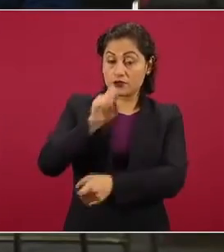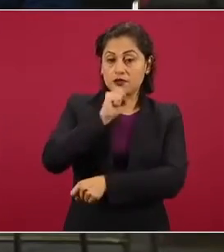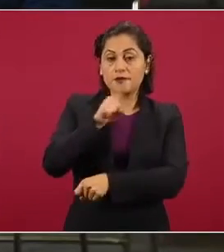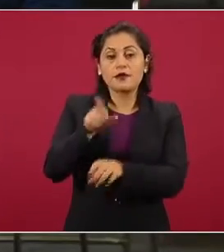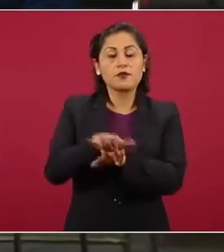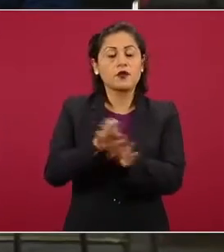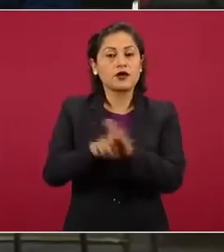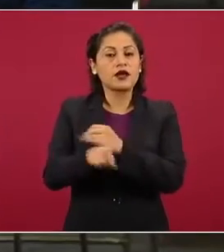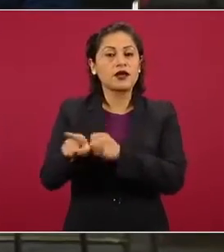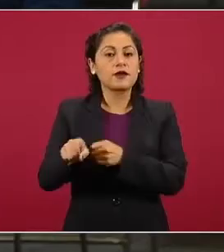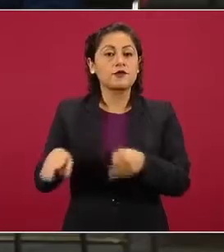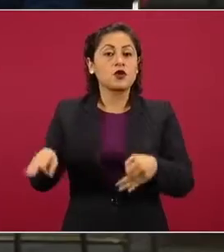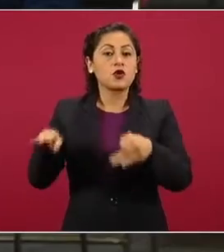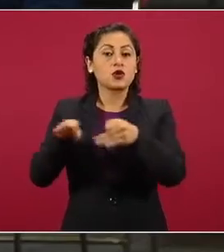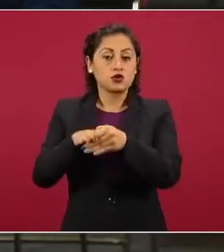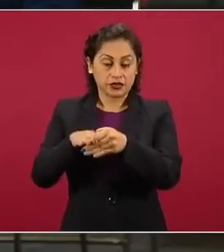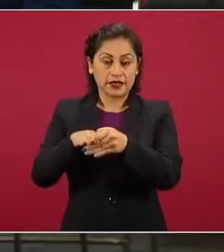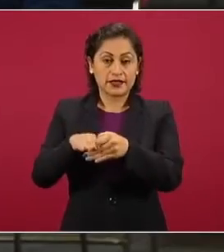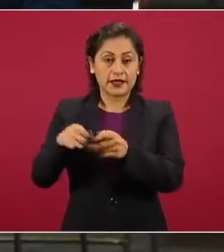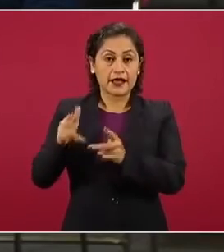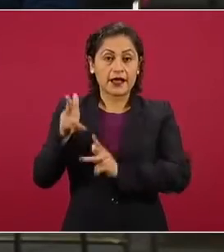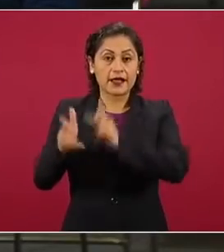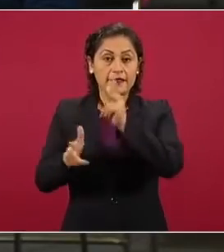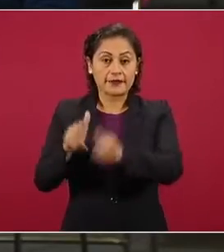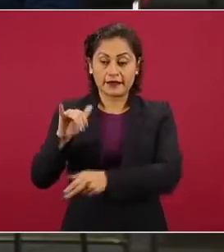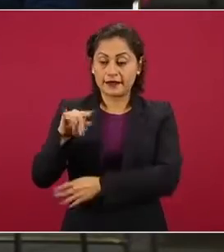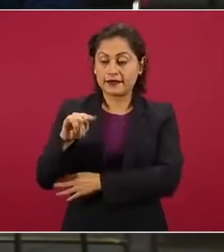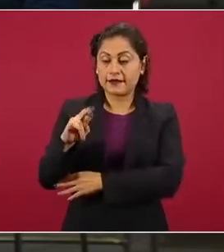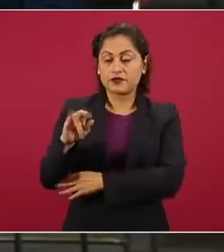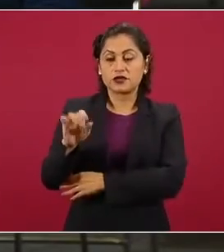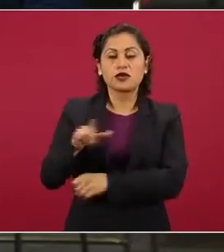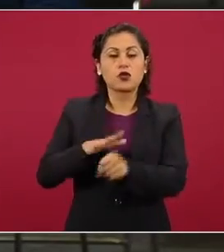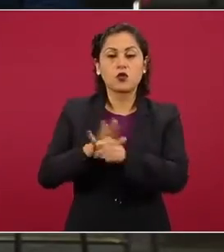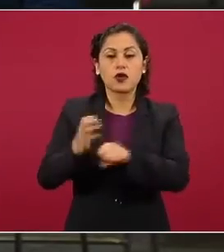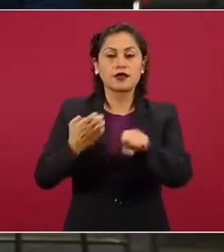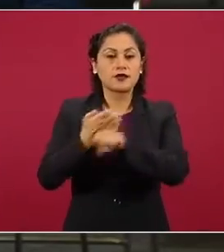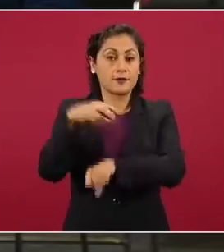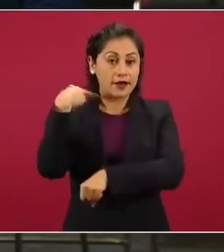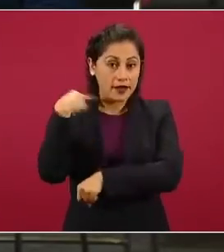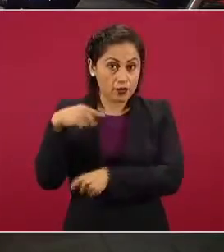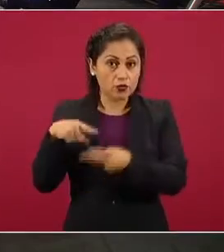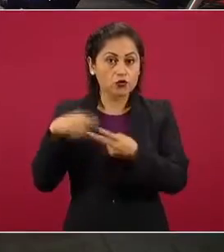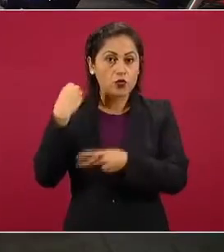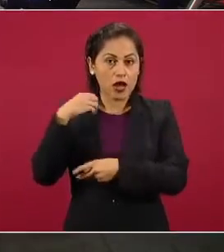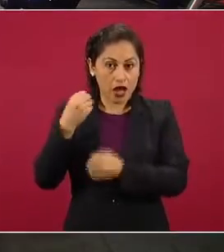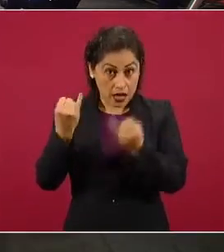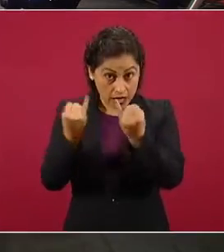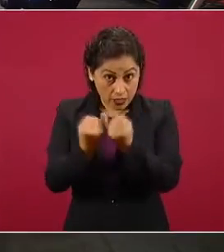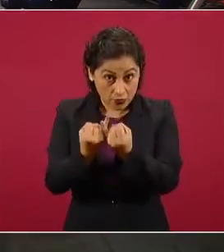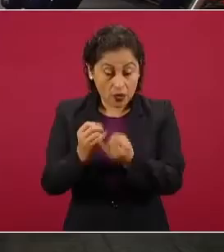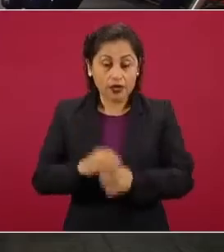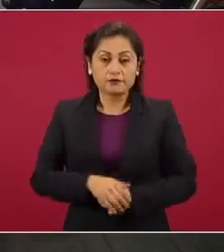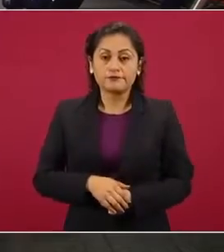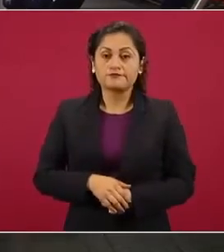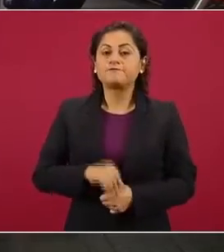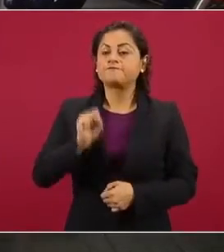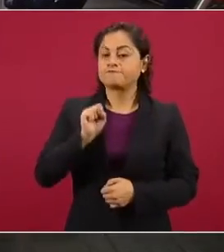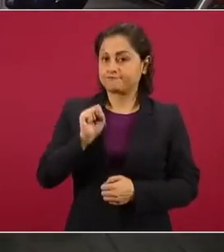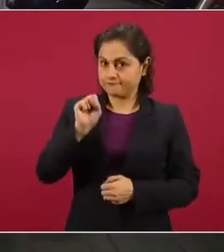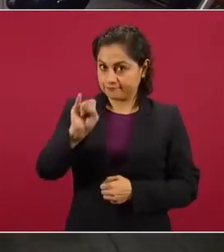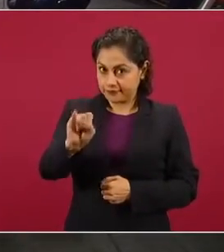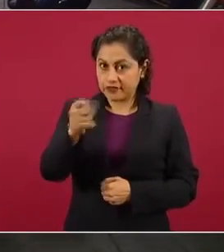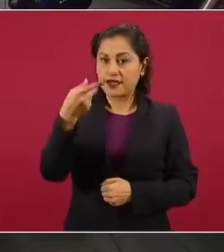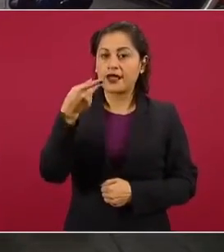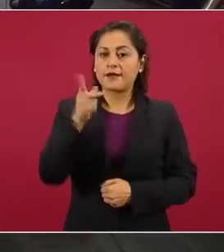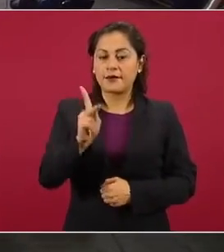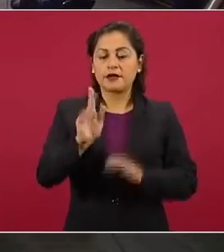pasará más bien el tren interoceánico. Estamos hablando de Veracruz y Oaxaca. Sí, pero